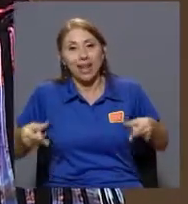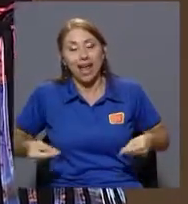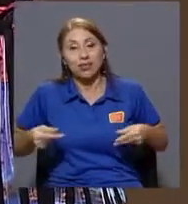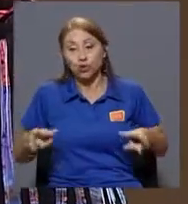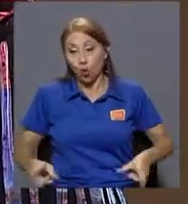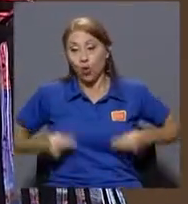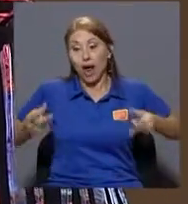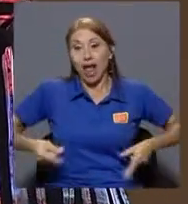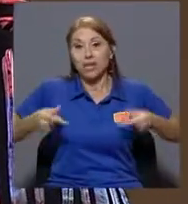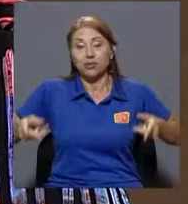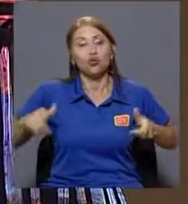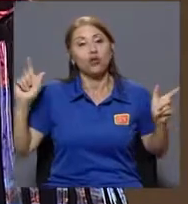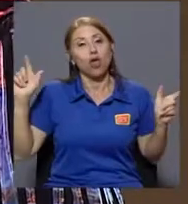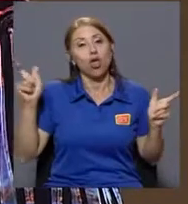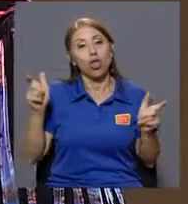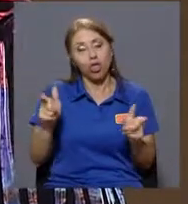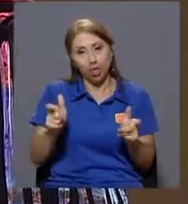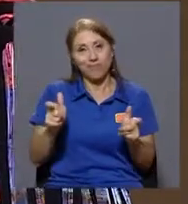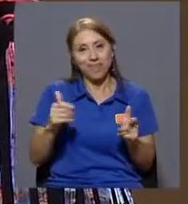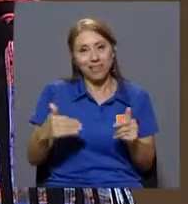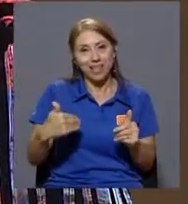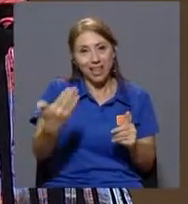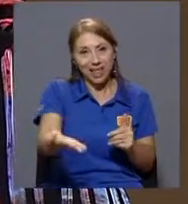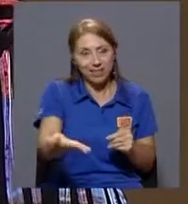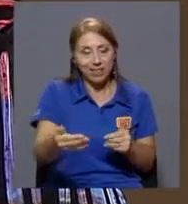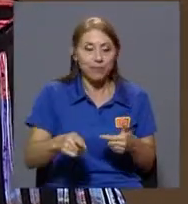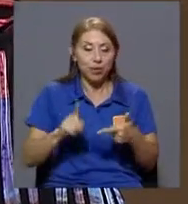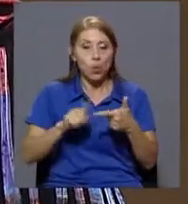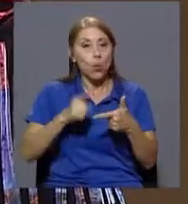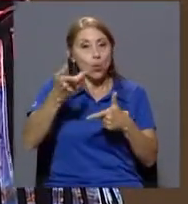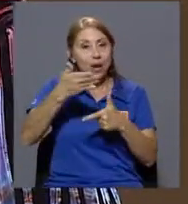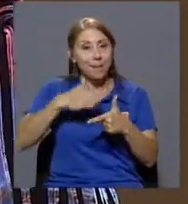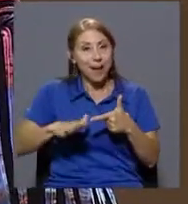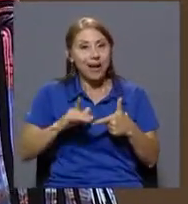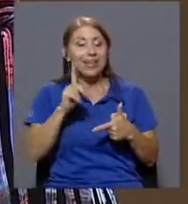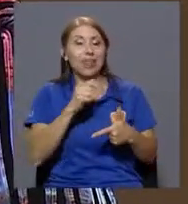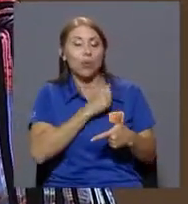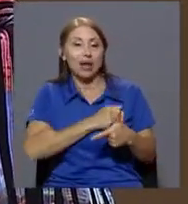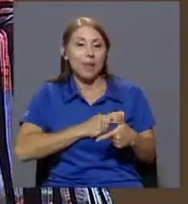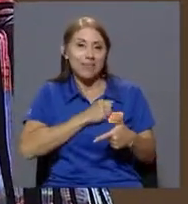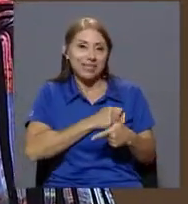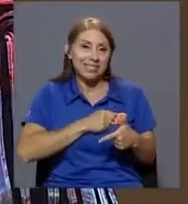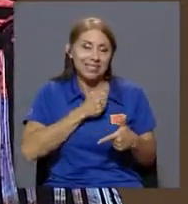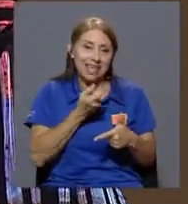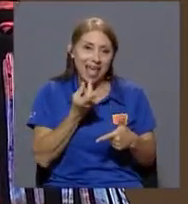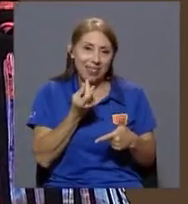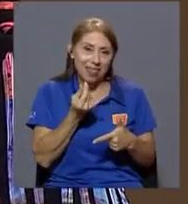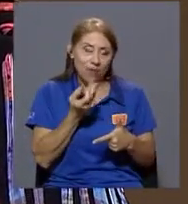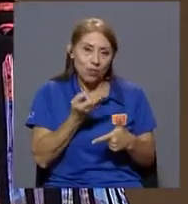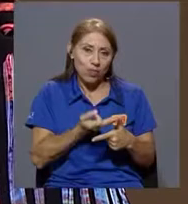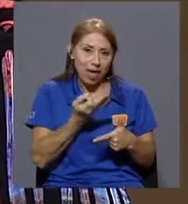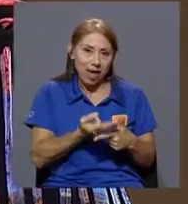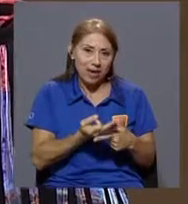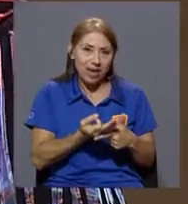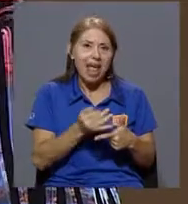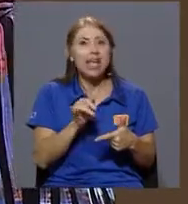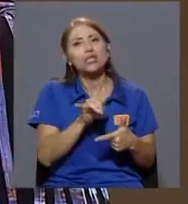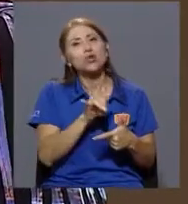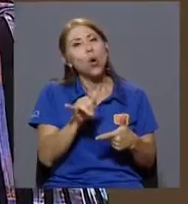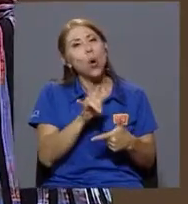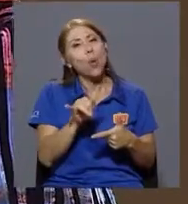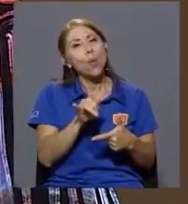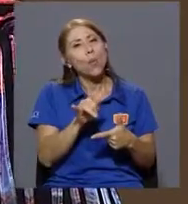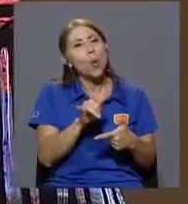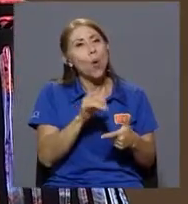adelante. Parte viene de una amnistía tributaria, que es como una especie de perdón de